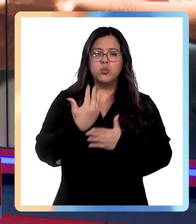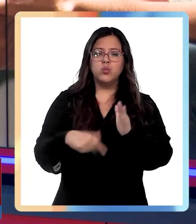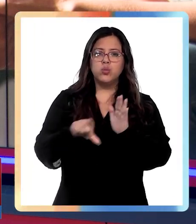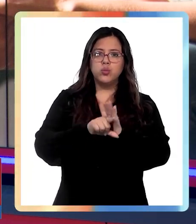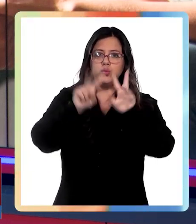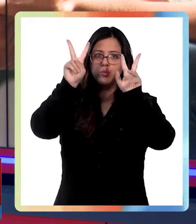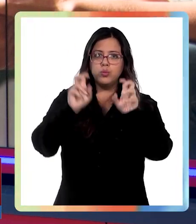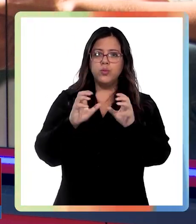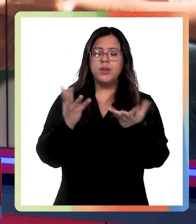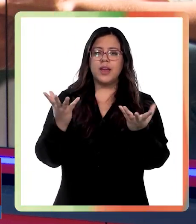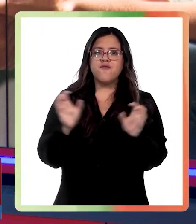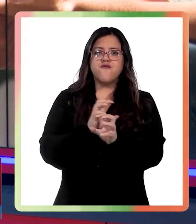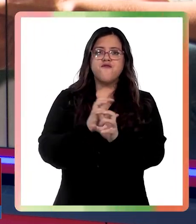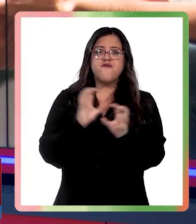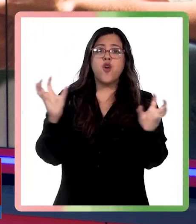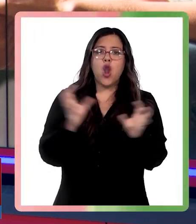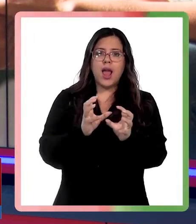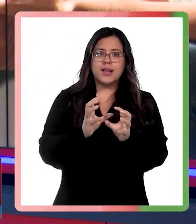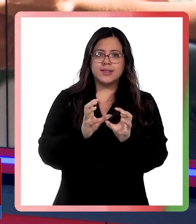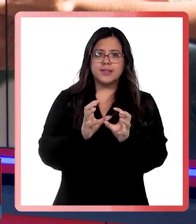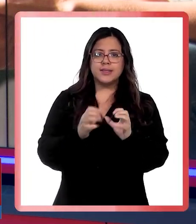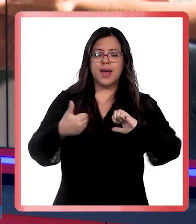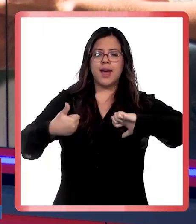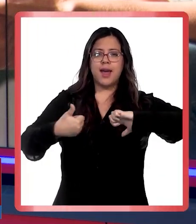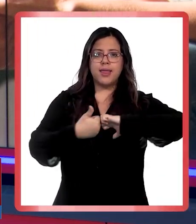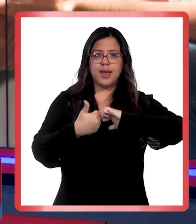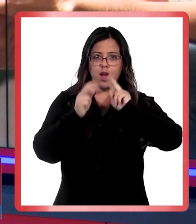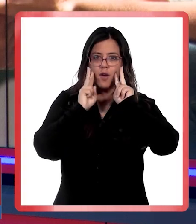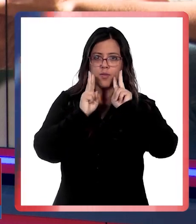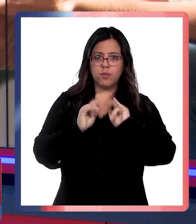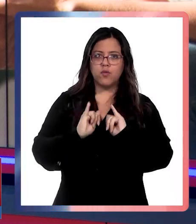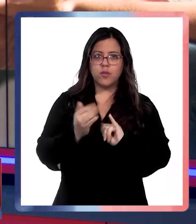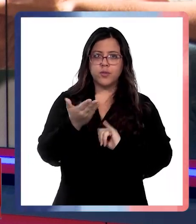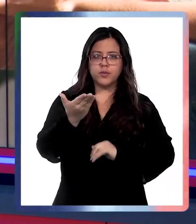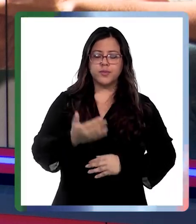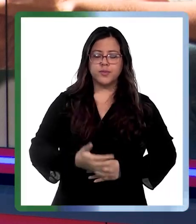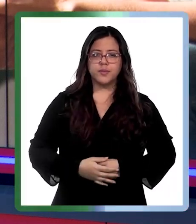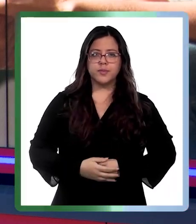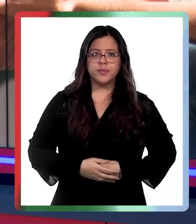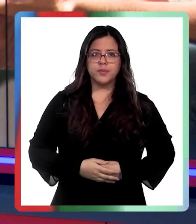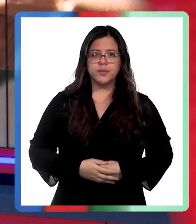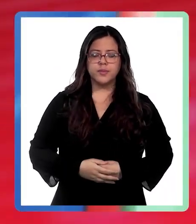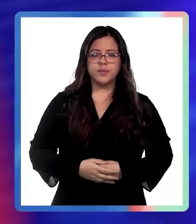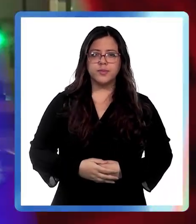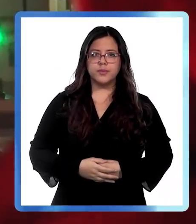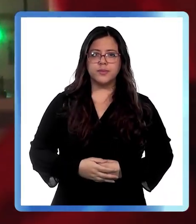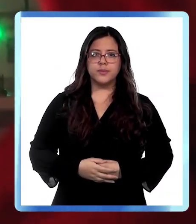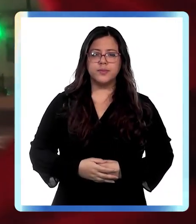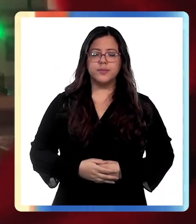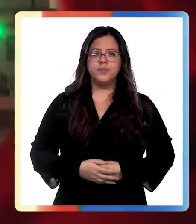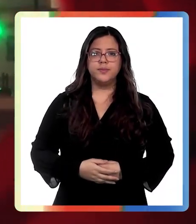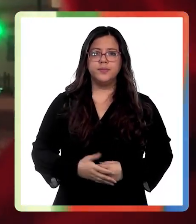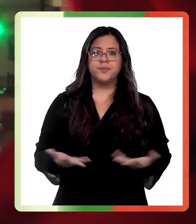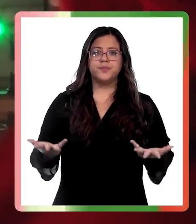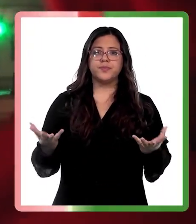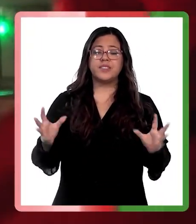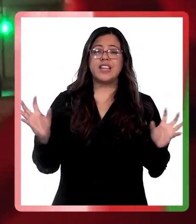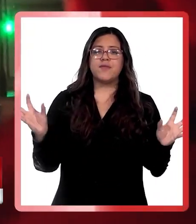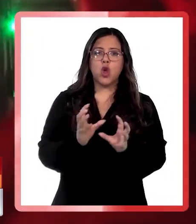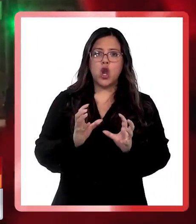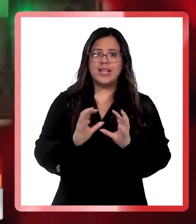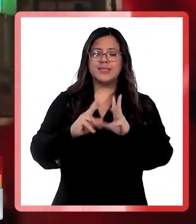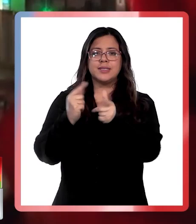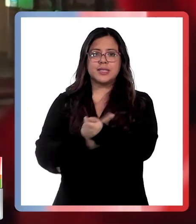nuevas legislaturas en materias de violencia de género y TV Patagonia con todos los detalles. La